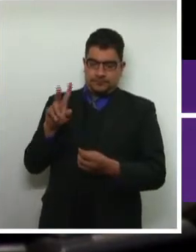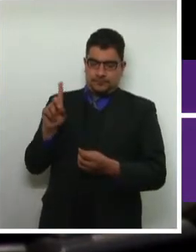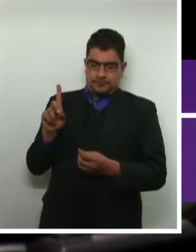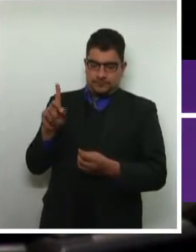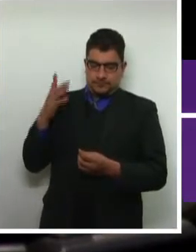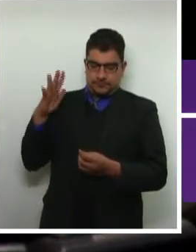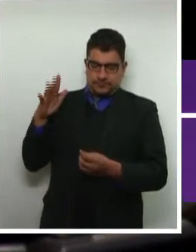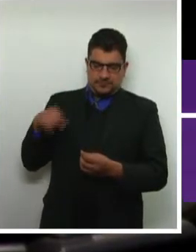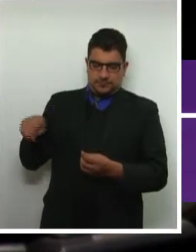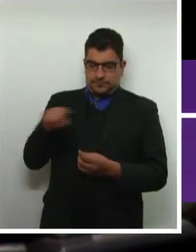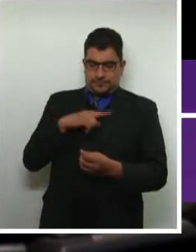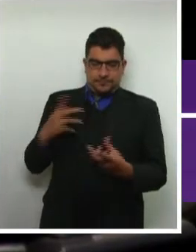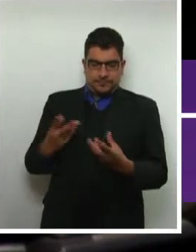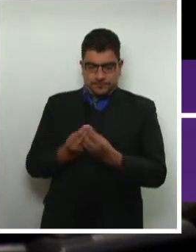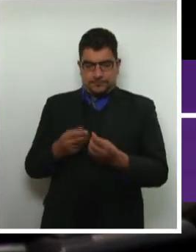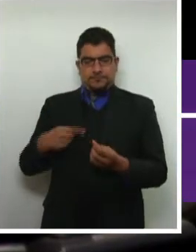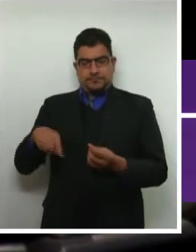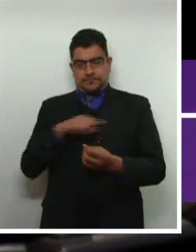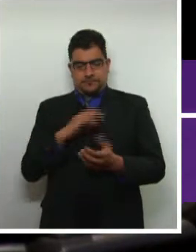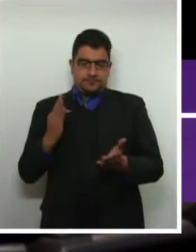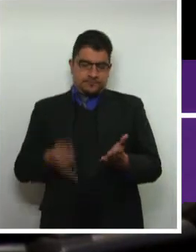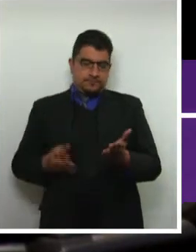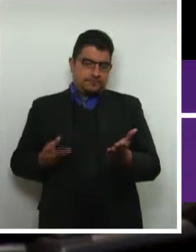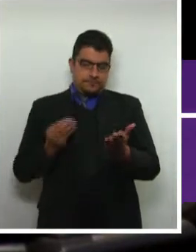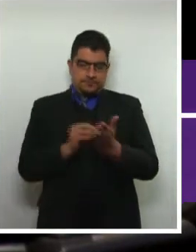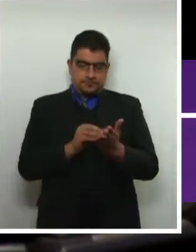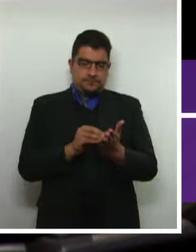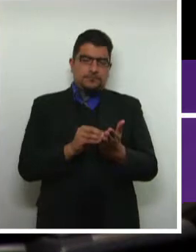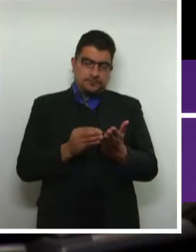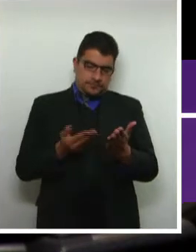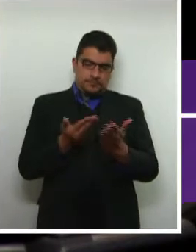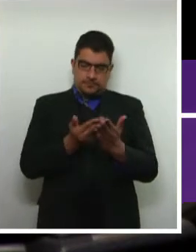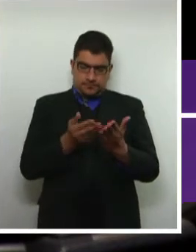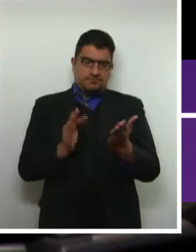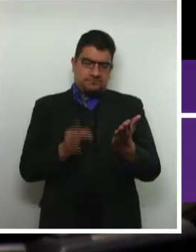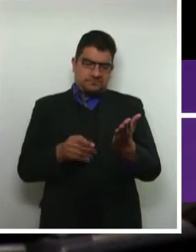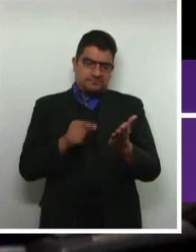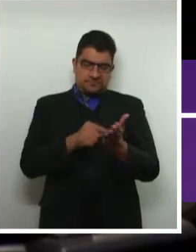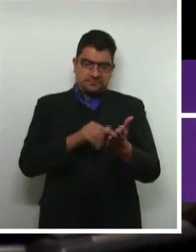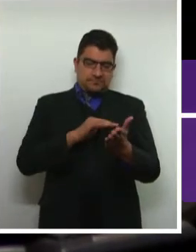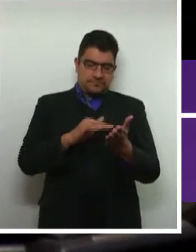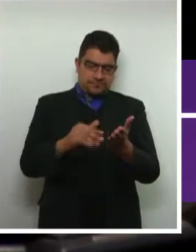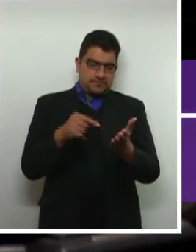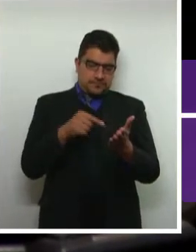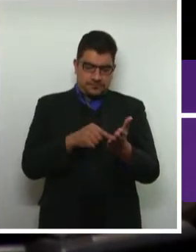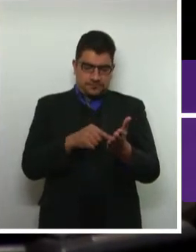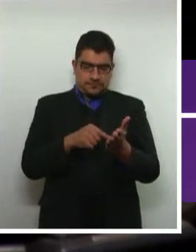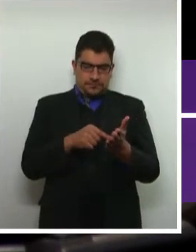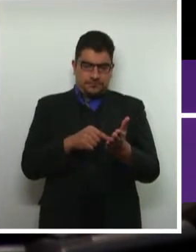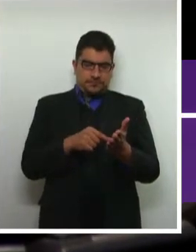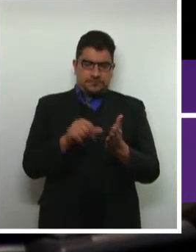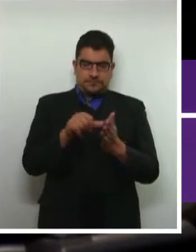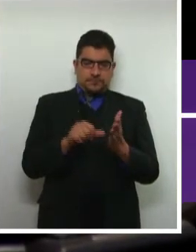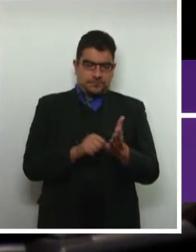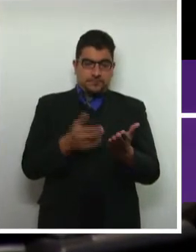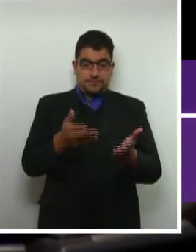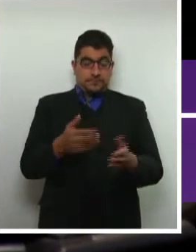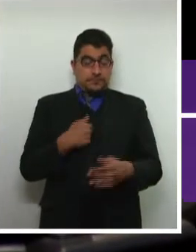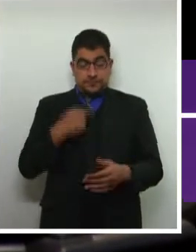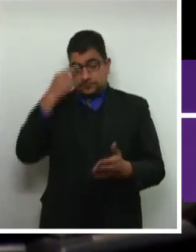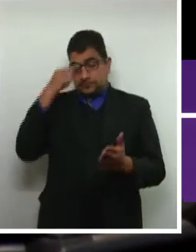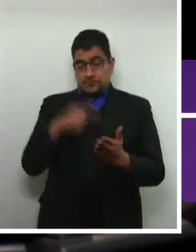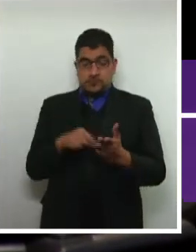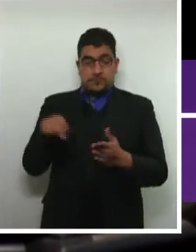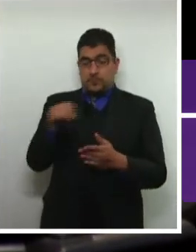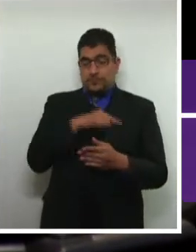PRD votaremos a favor de este artículo. Yo creo que